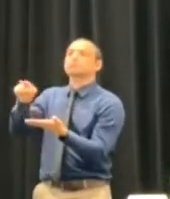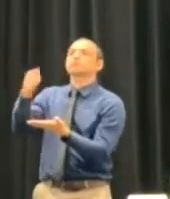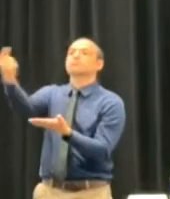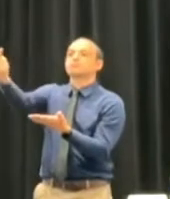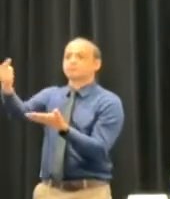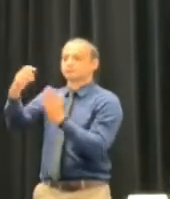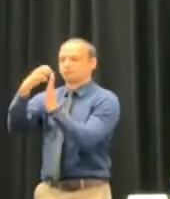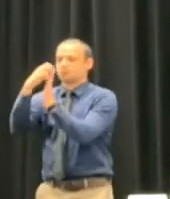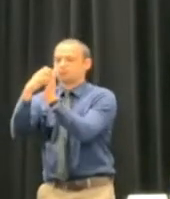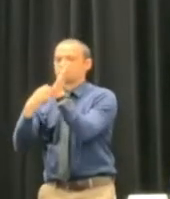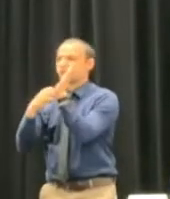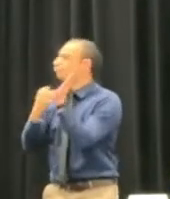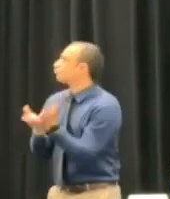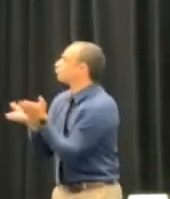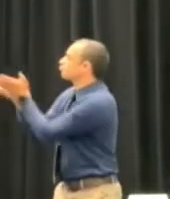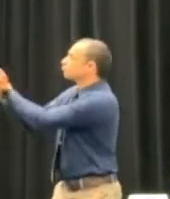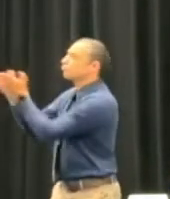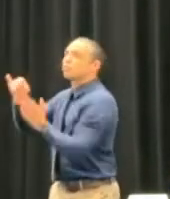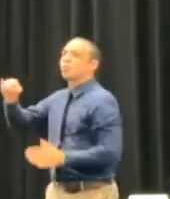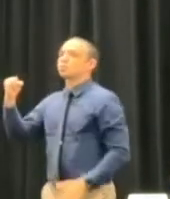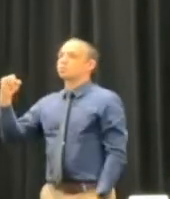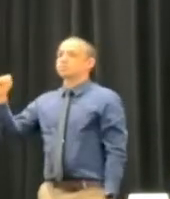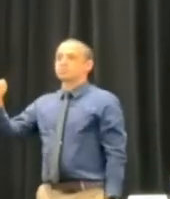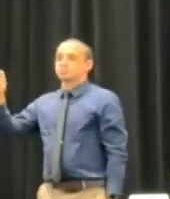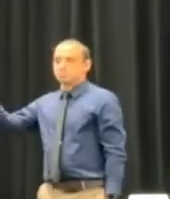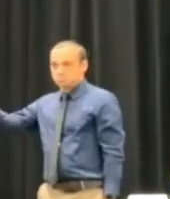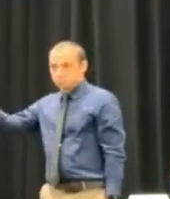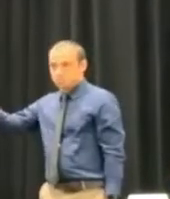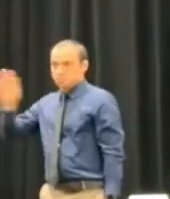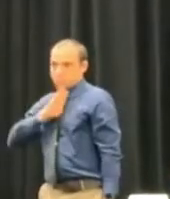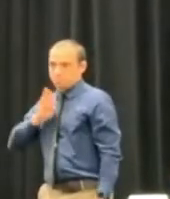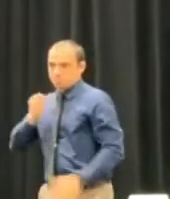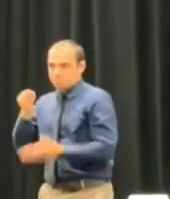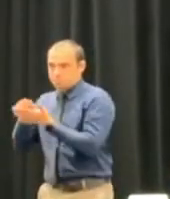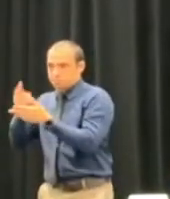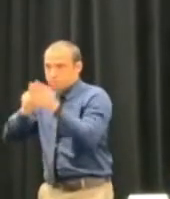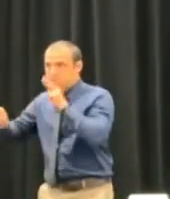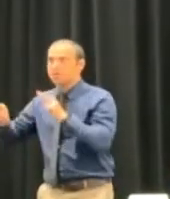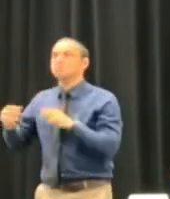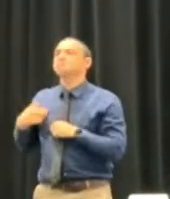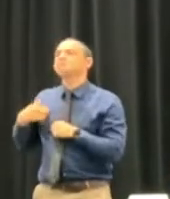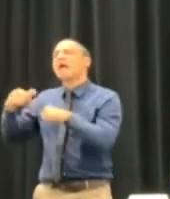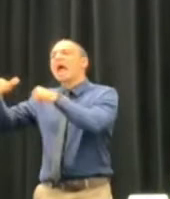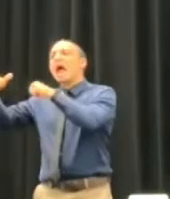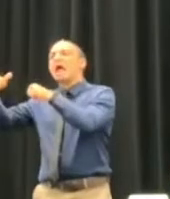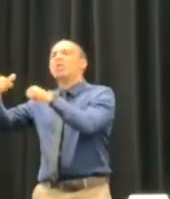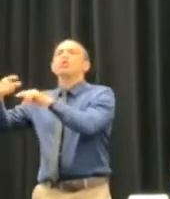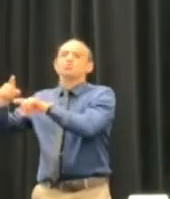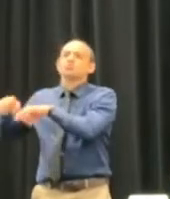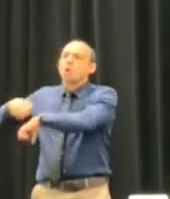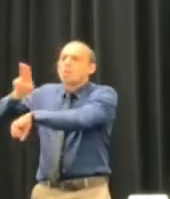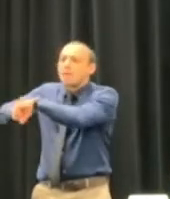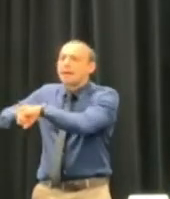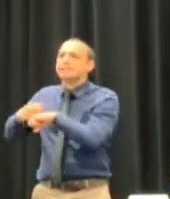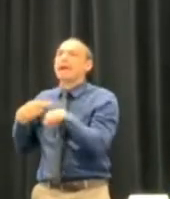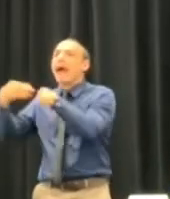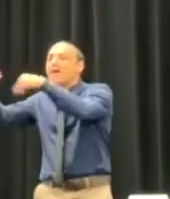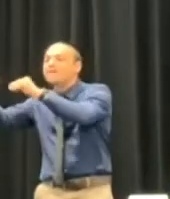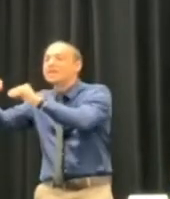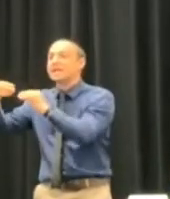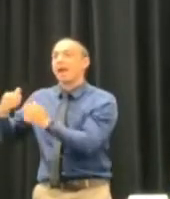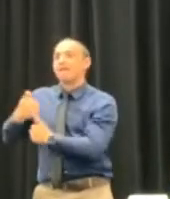fiscal regularmente los presupuestos se discuten abril mayo pre por promesa si adelante este proceso